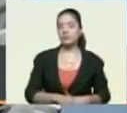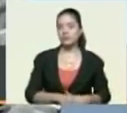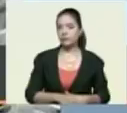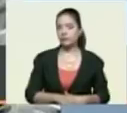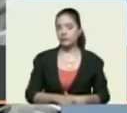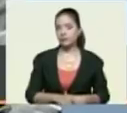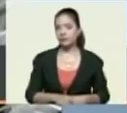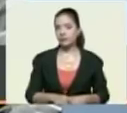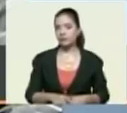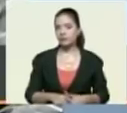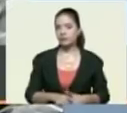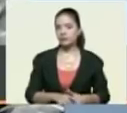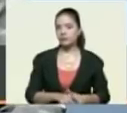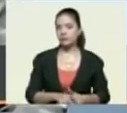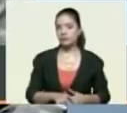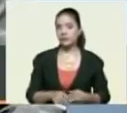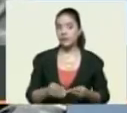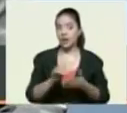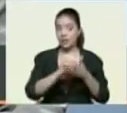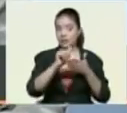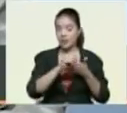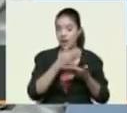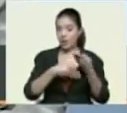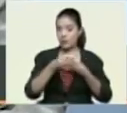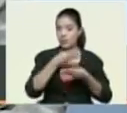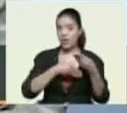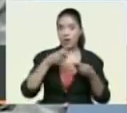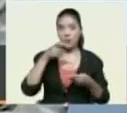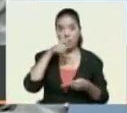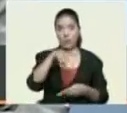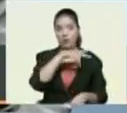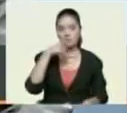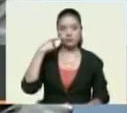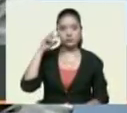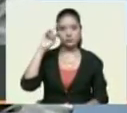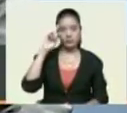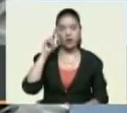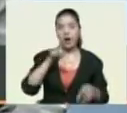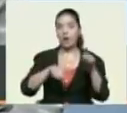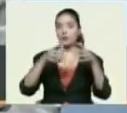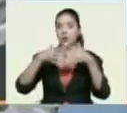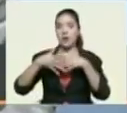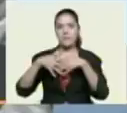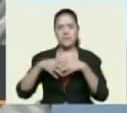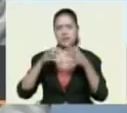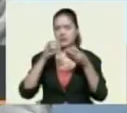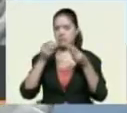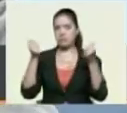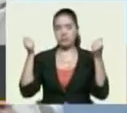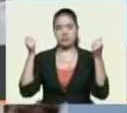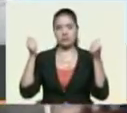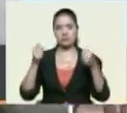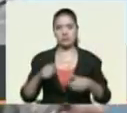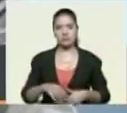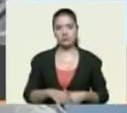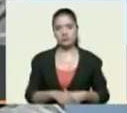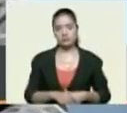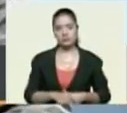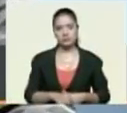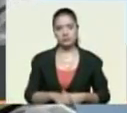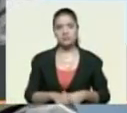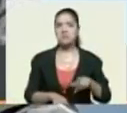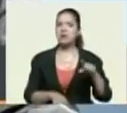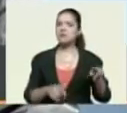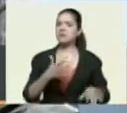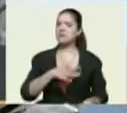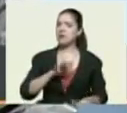irregular malversado las divisas del pueblo a nombre de empresas fantasmas, estaban tranquilos,